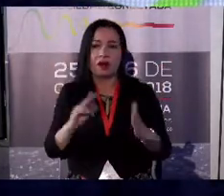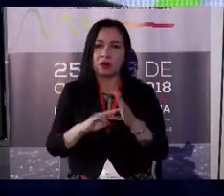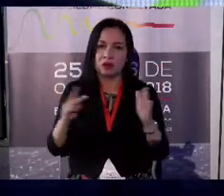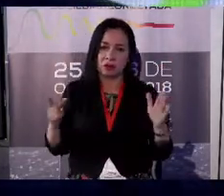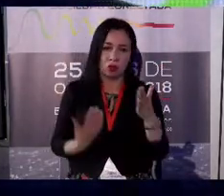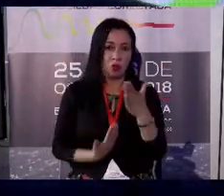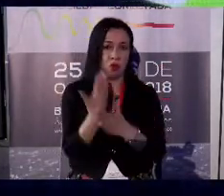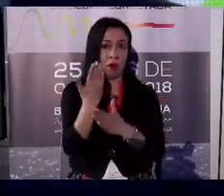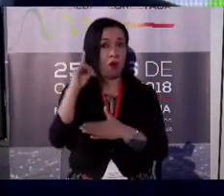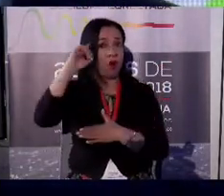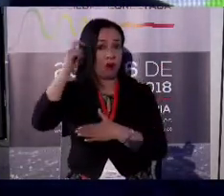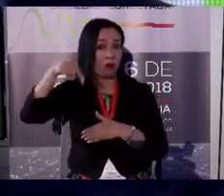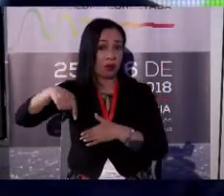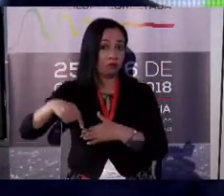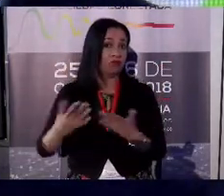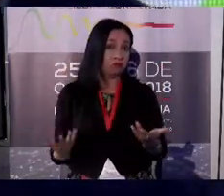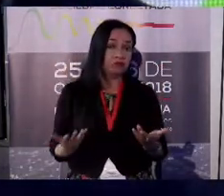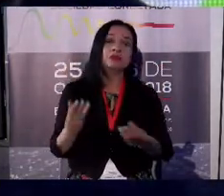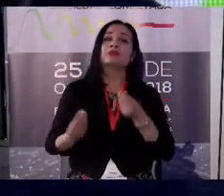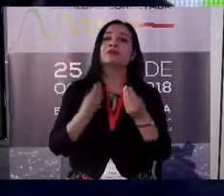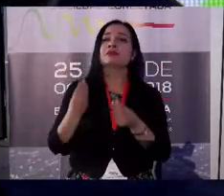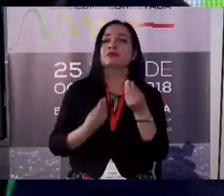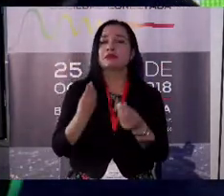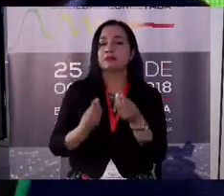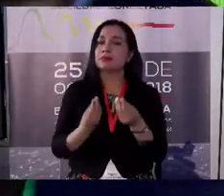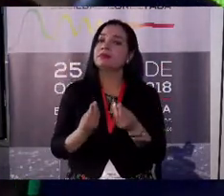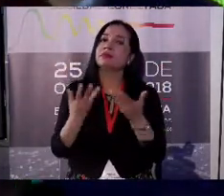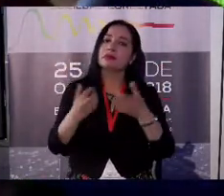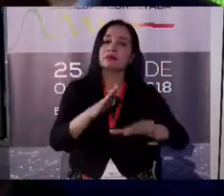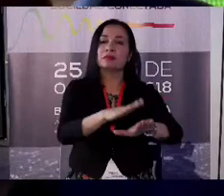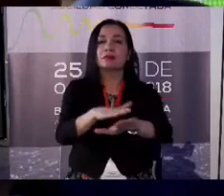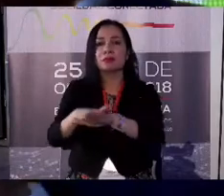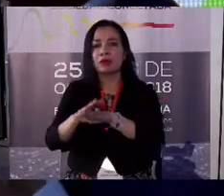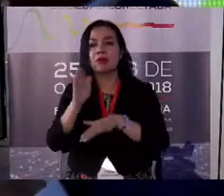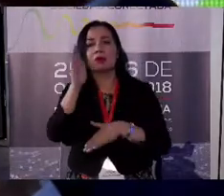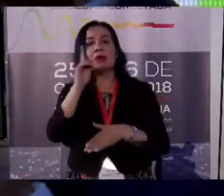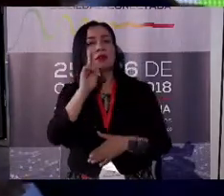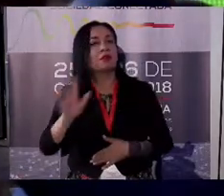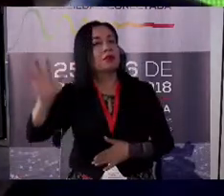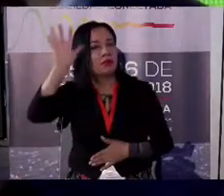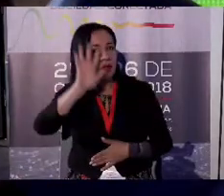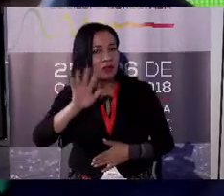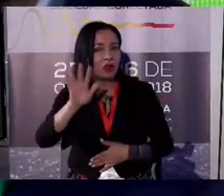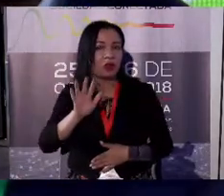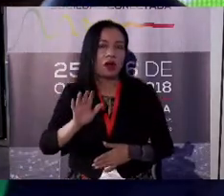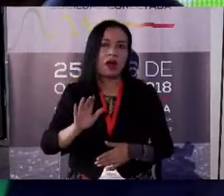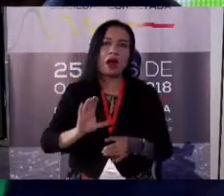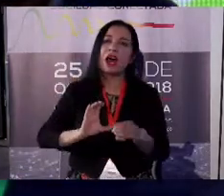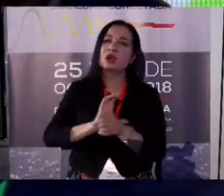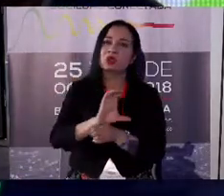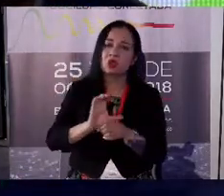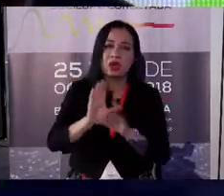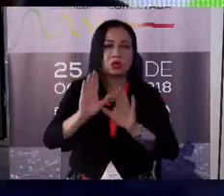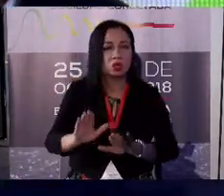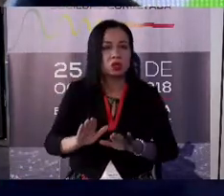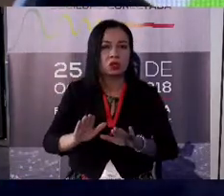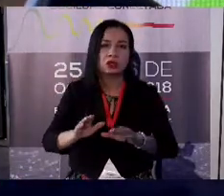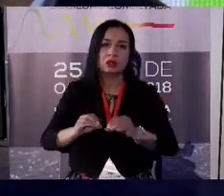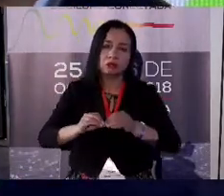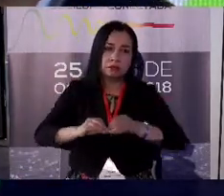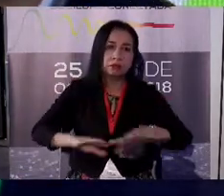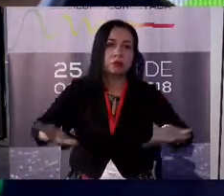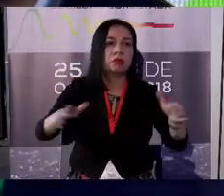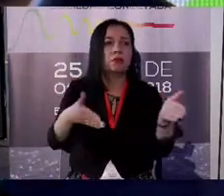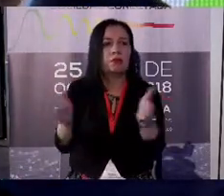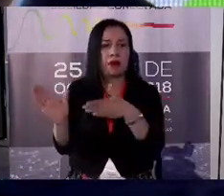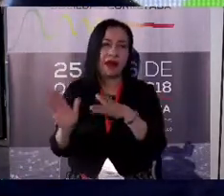nuevo gobierno, tienen toda la expectativa y lanzan planes a nivel nacional o federal. Sin embargo, a veces encuentran muchos obstáculos a nivel